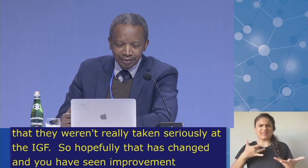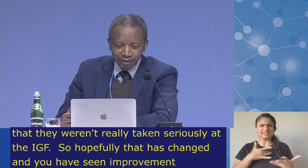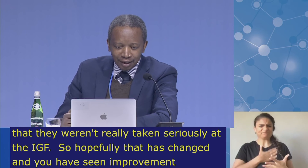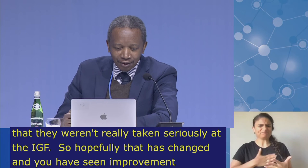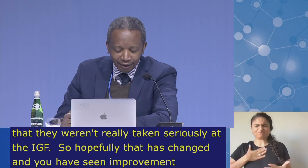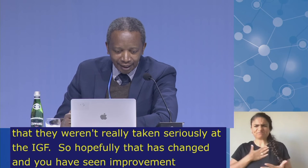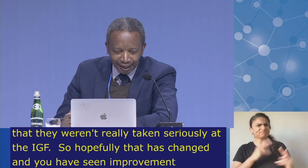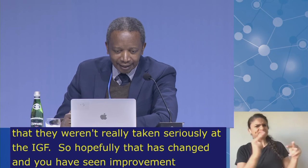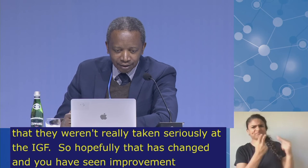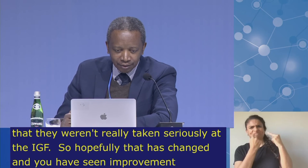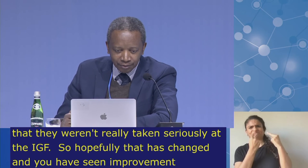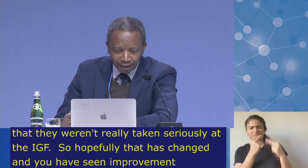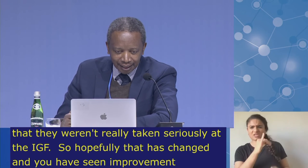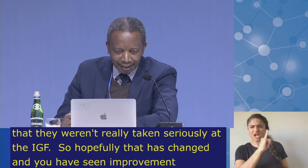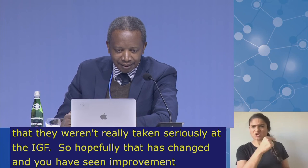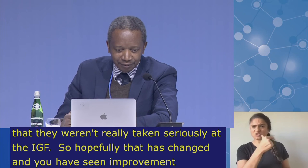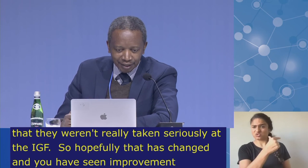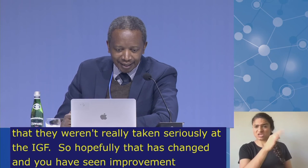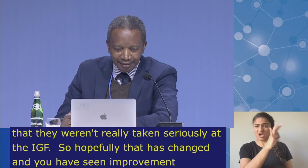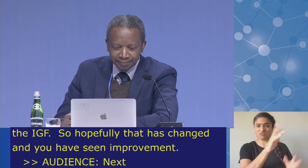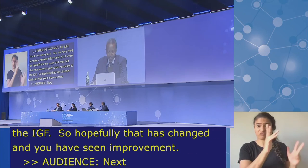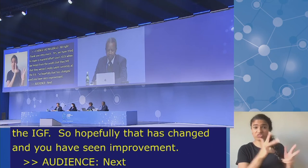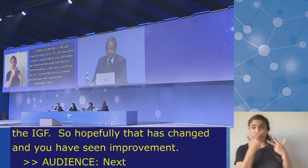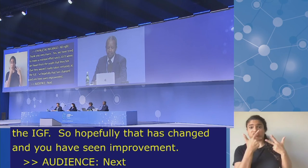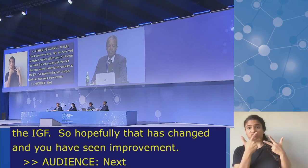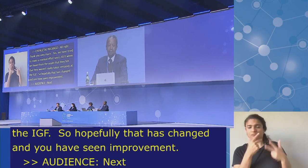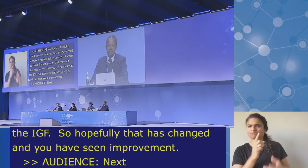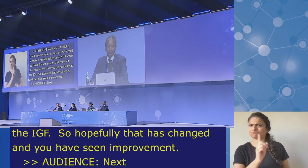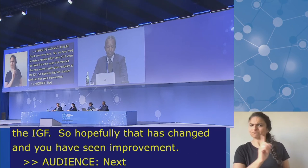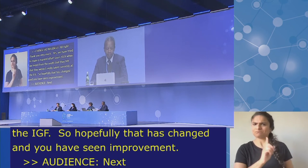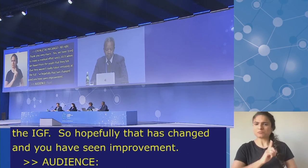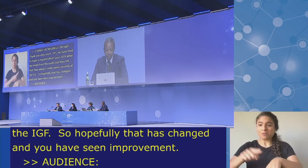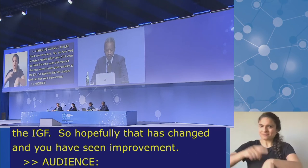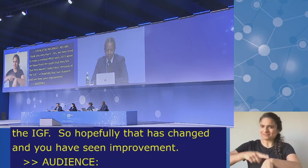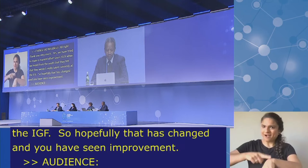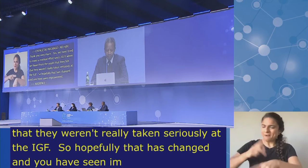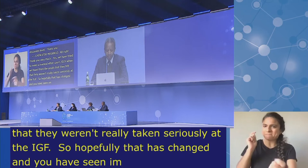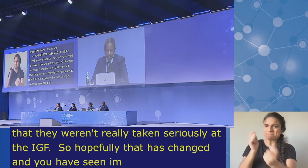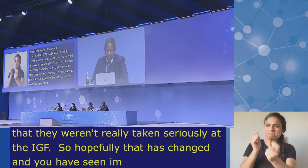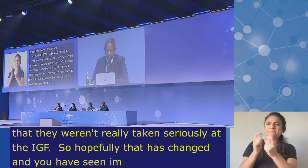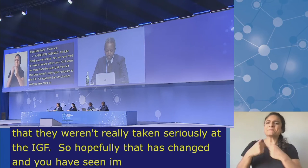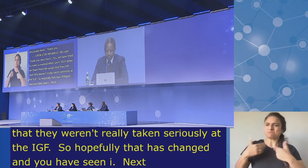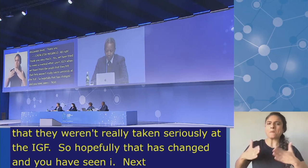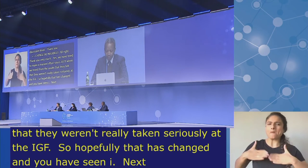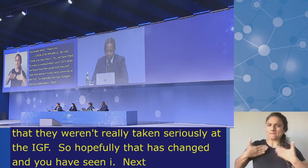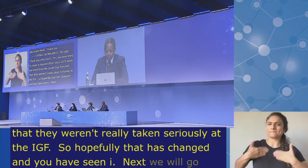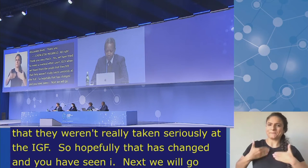que querían ser tratados más en serio durante estos foros de gobernanza de Internet. Ahora cedo la palabra a